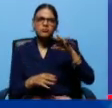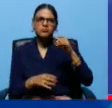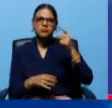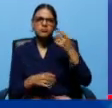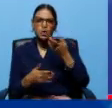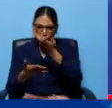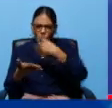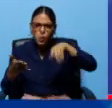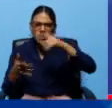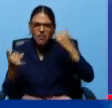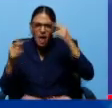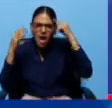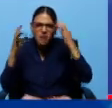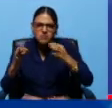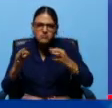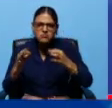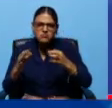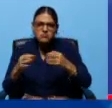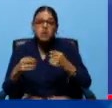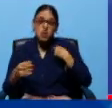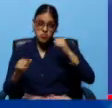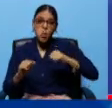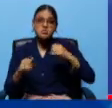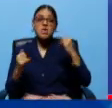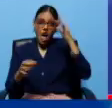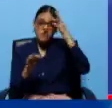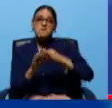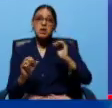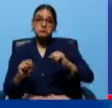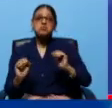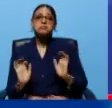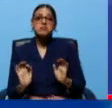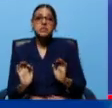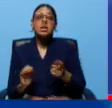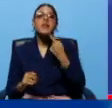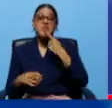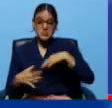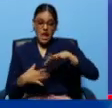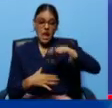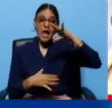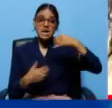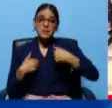Yo creo, ¿verdad? Dicen que el espíritu